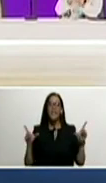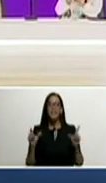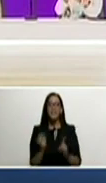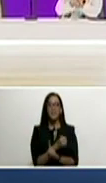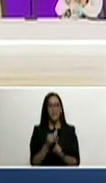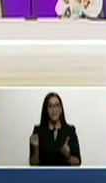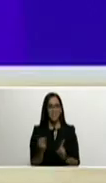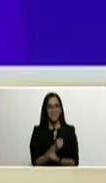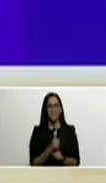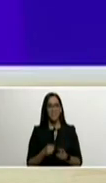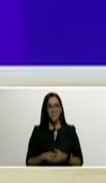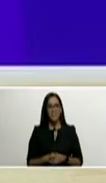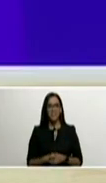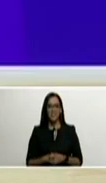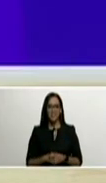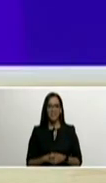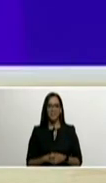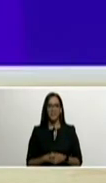Violencia.